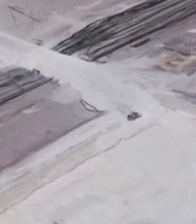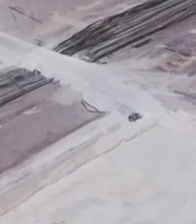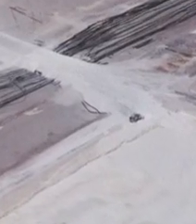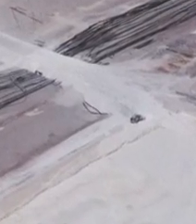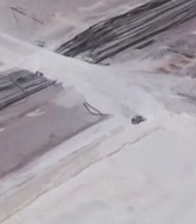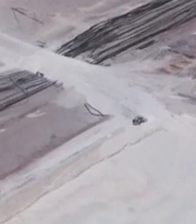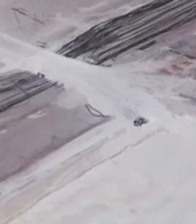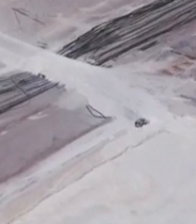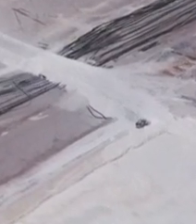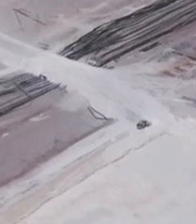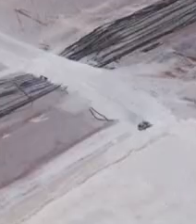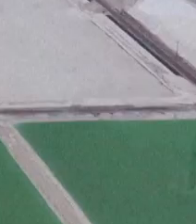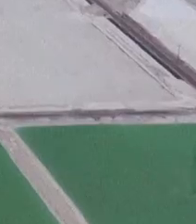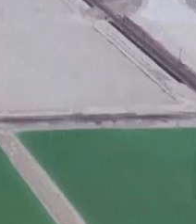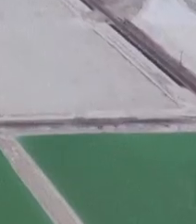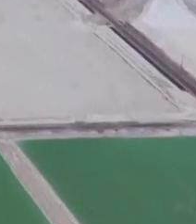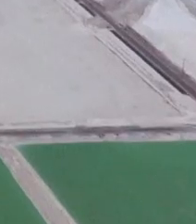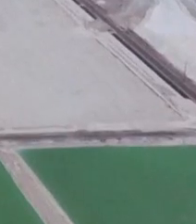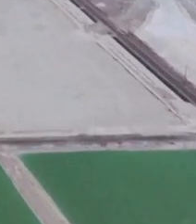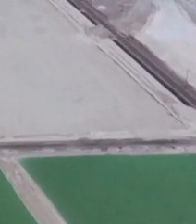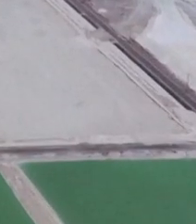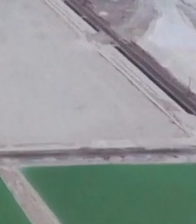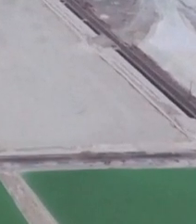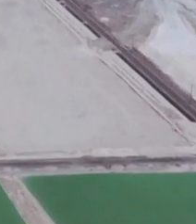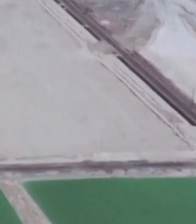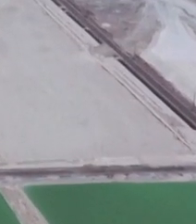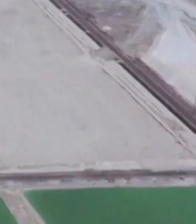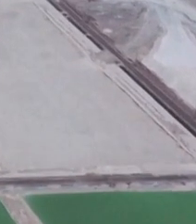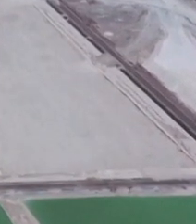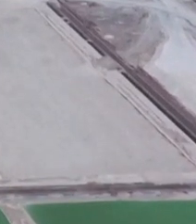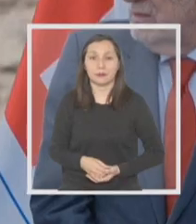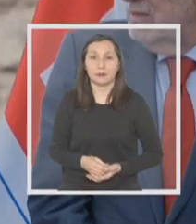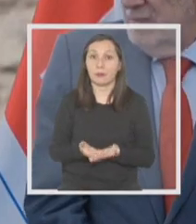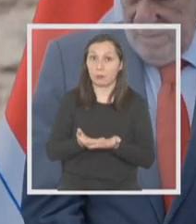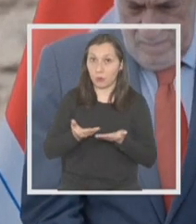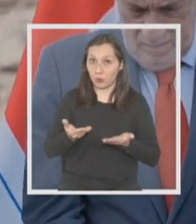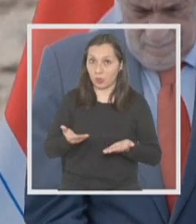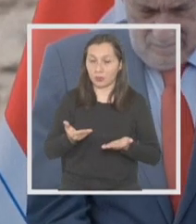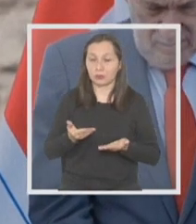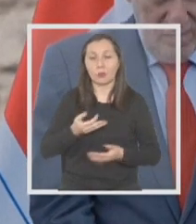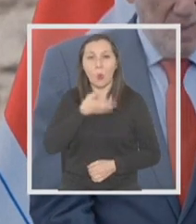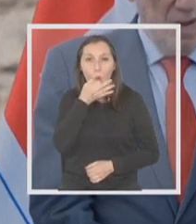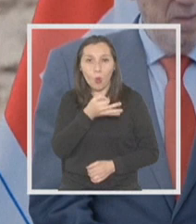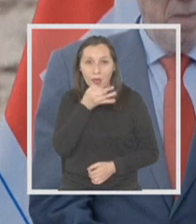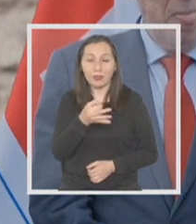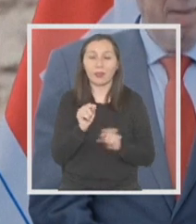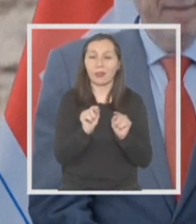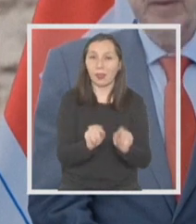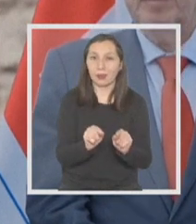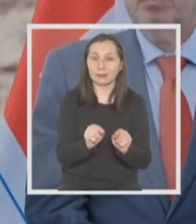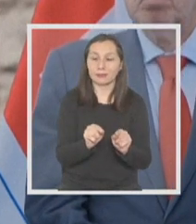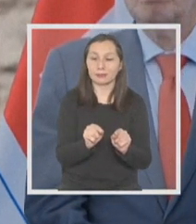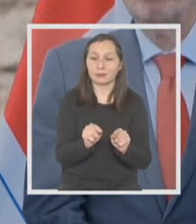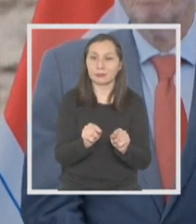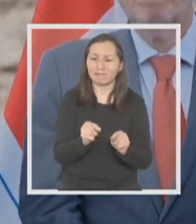a la explotación de este mineral en chile que es el segundo productor mundial les cuento Que como parte